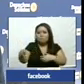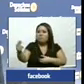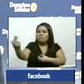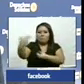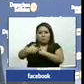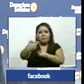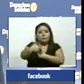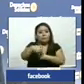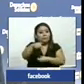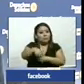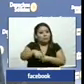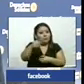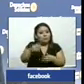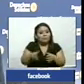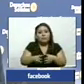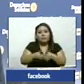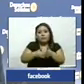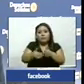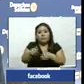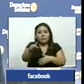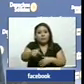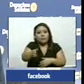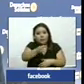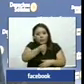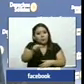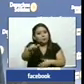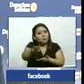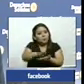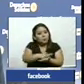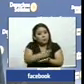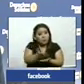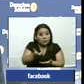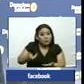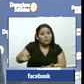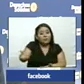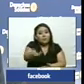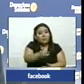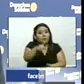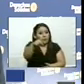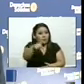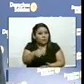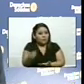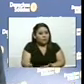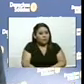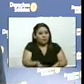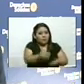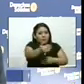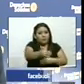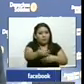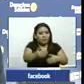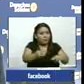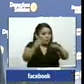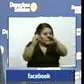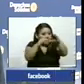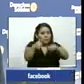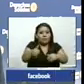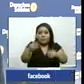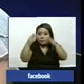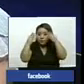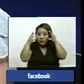esta iniciativa. Así la información que tengo para compartir con todos ustedes, y de esta manera devuelvo la señal a los estudios. Feliz